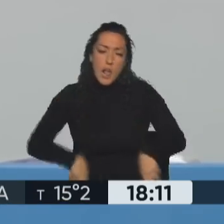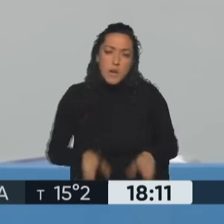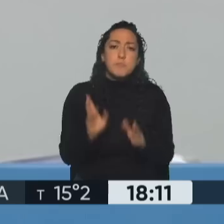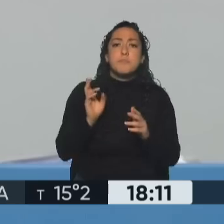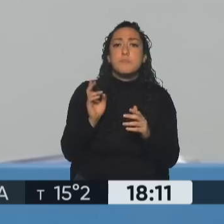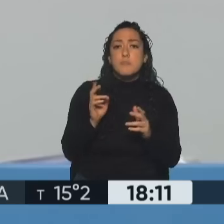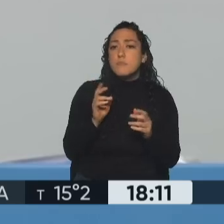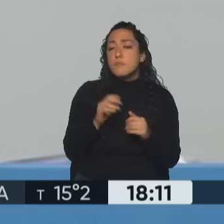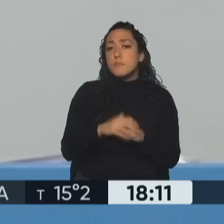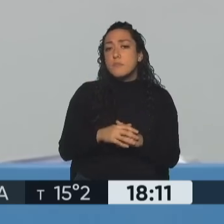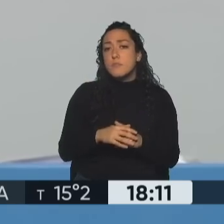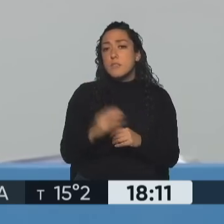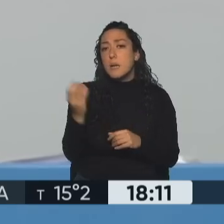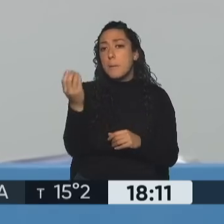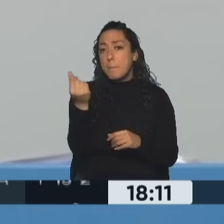estará disponible